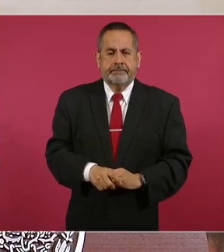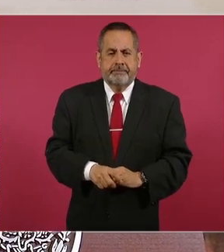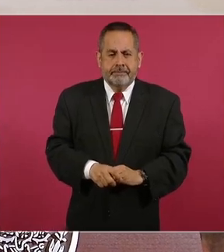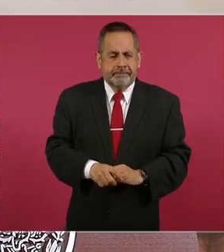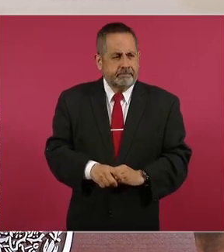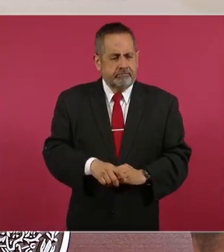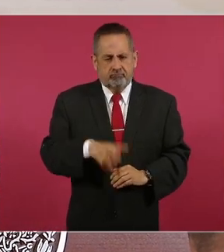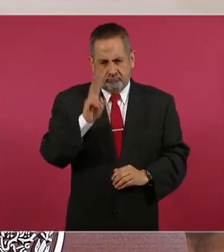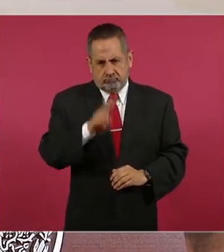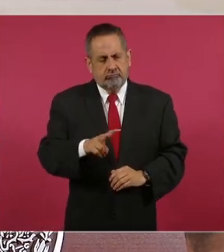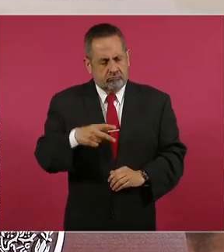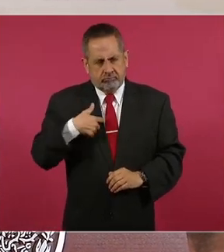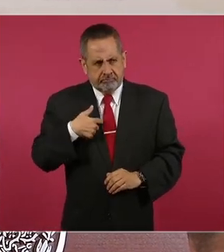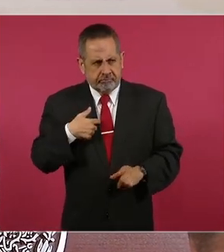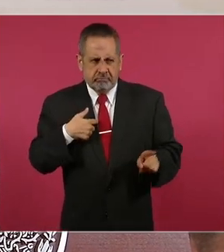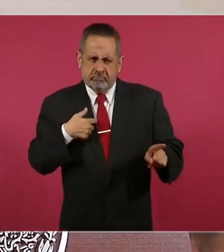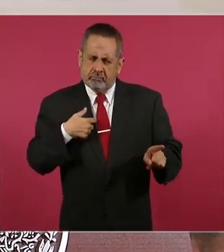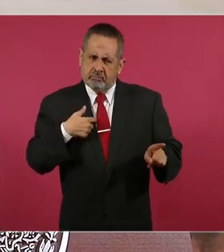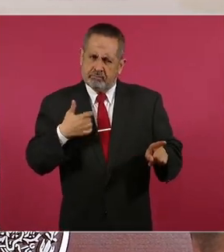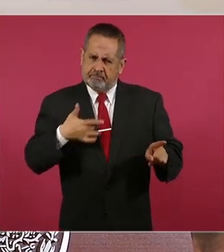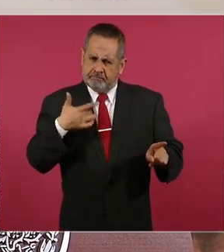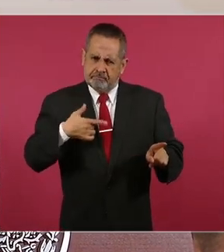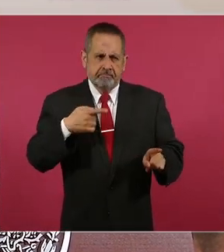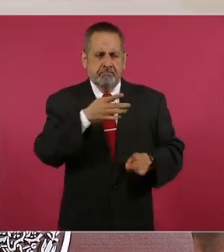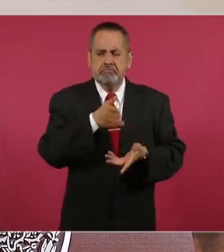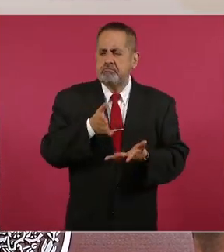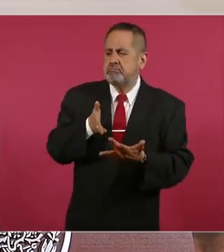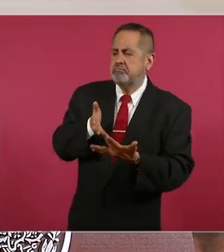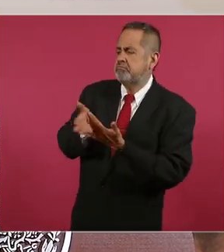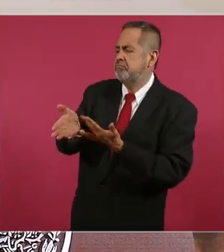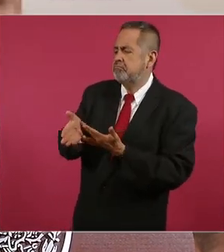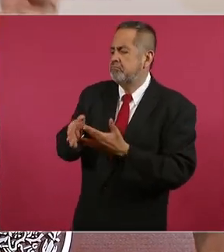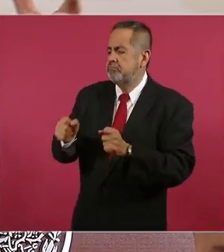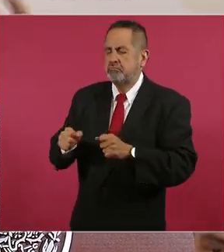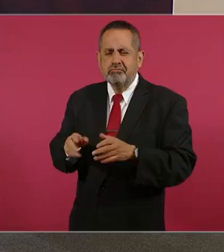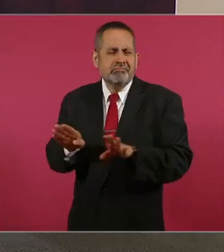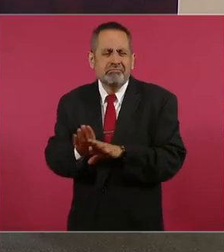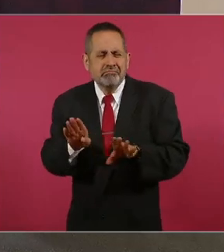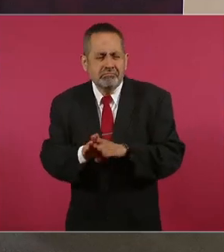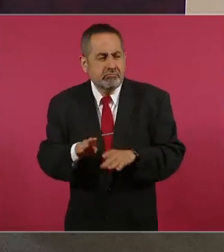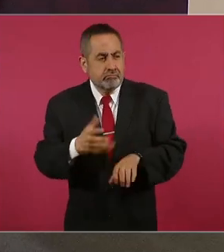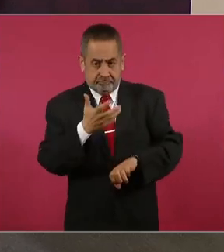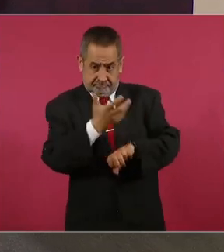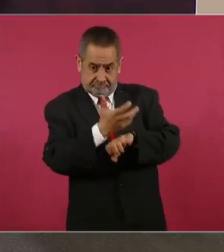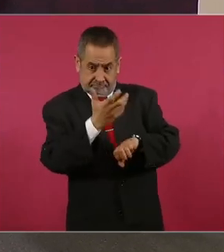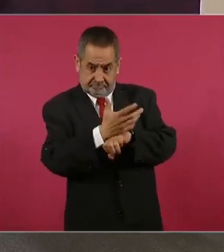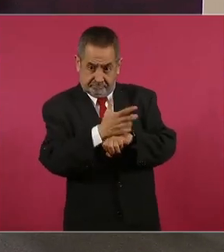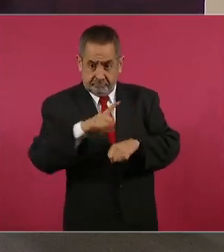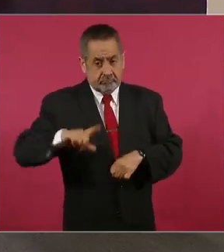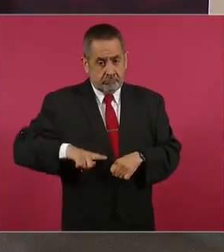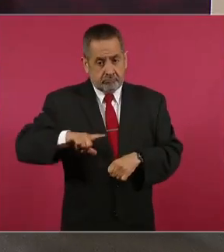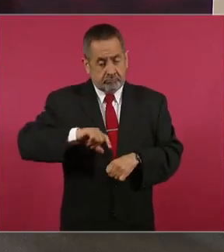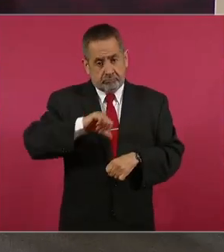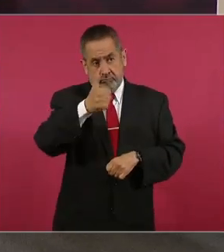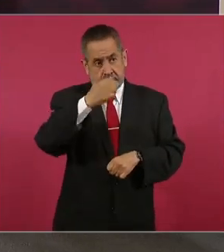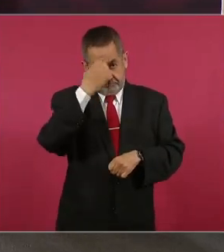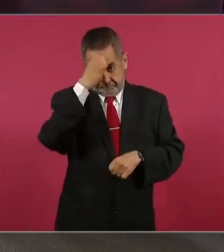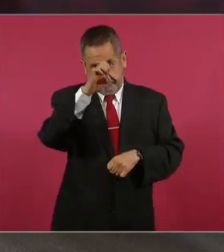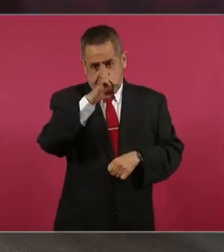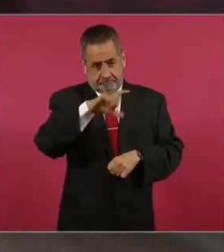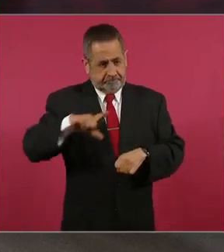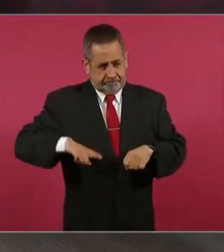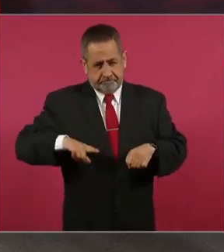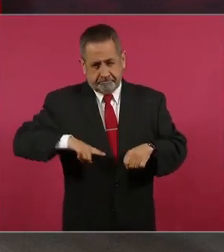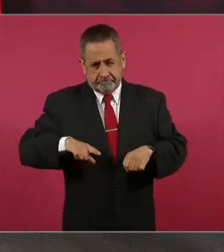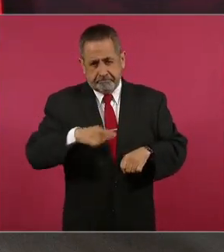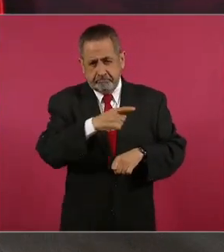una intromisión. No es posible que dinero de un gobierno extranjero se